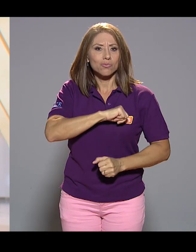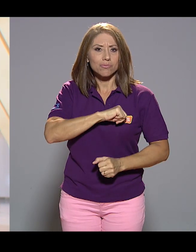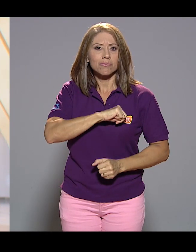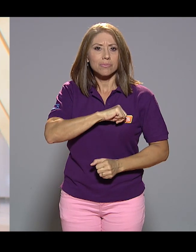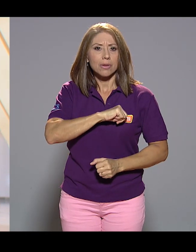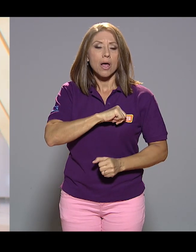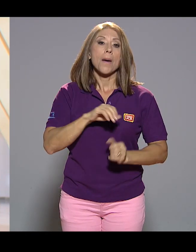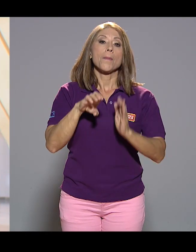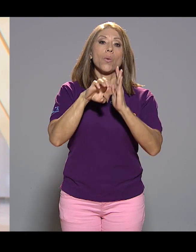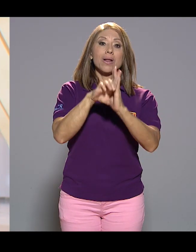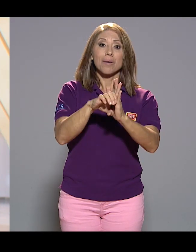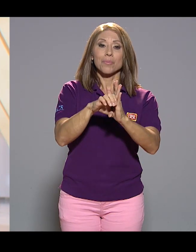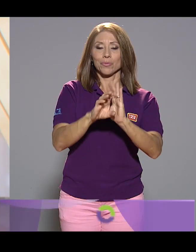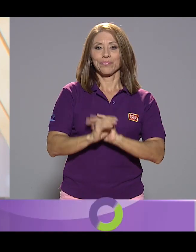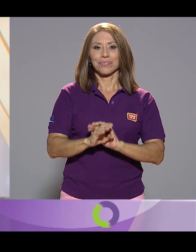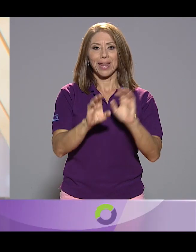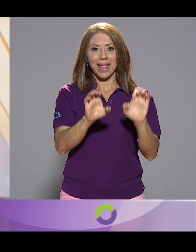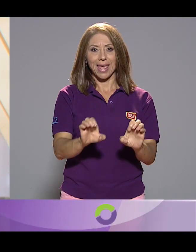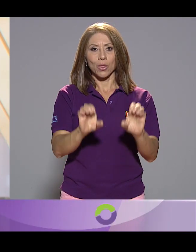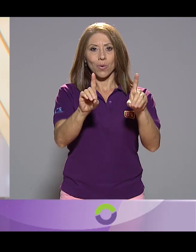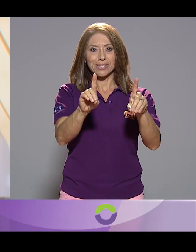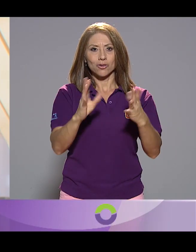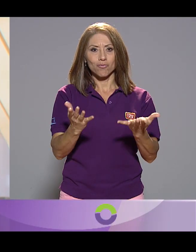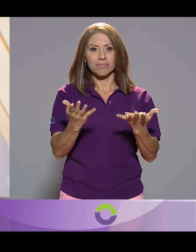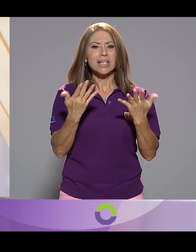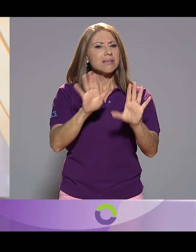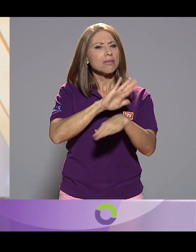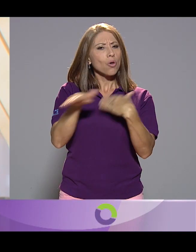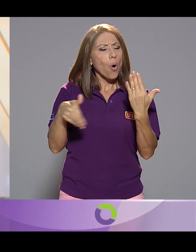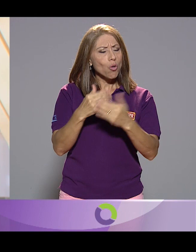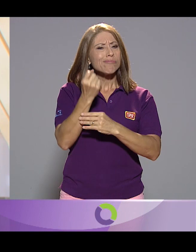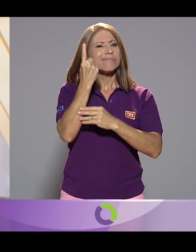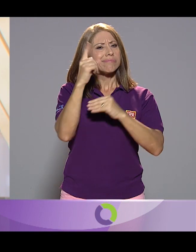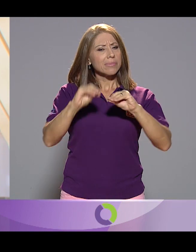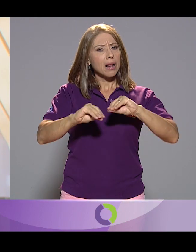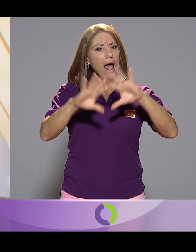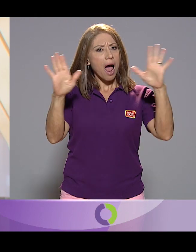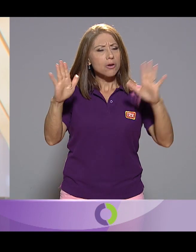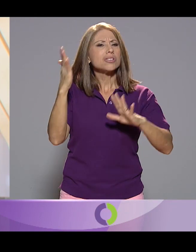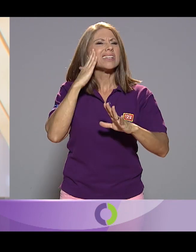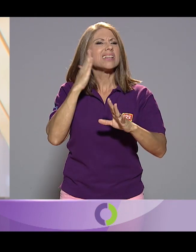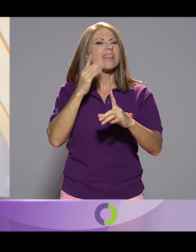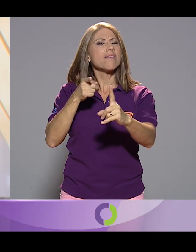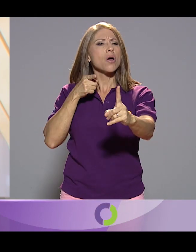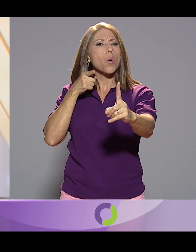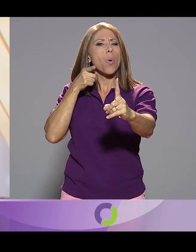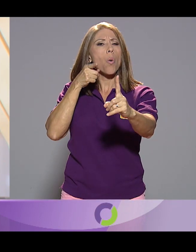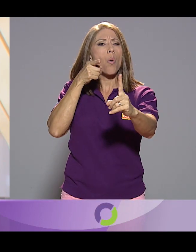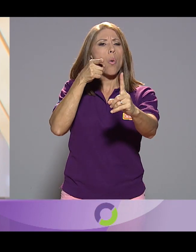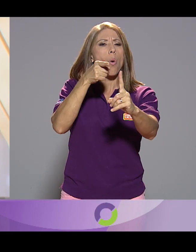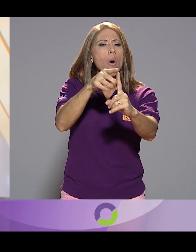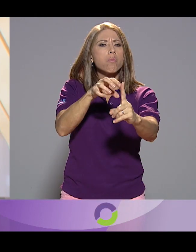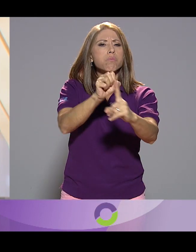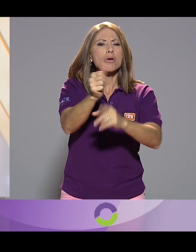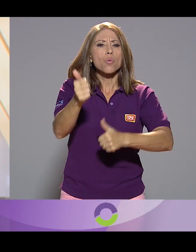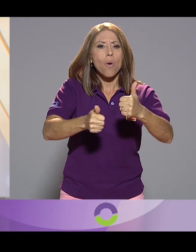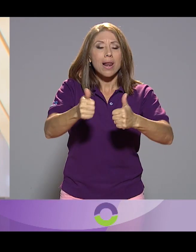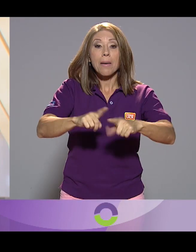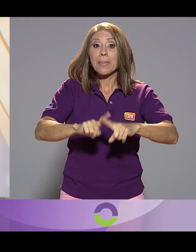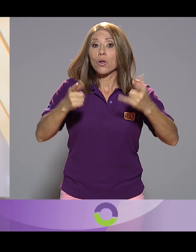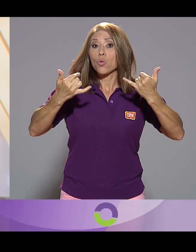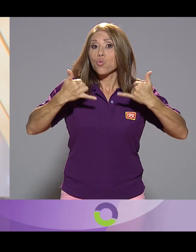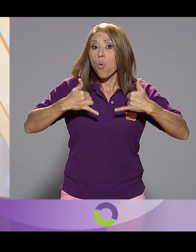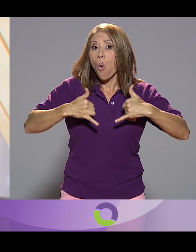ver con la actitud de las personas. Lo vemos, por ejemplo, en el tema de la educación. Las cosas están claras, ya se sabe hacia dónde tenemos que